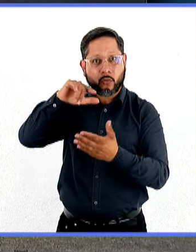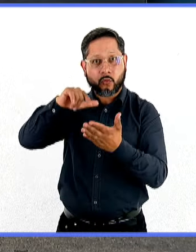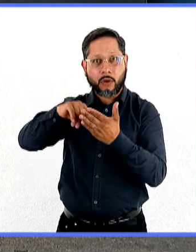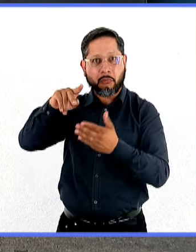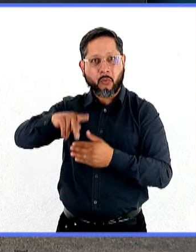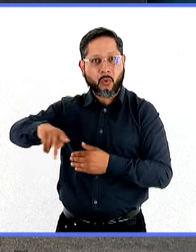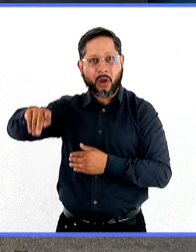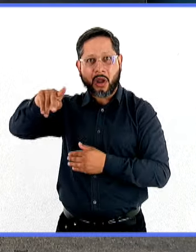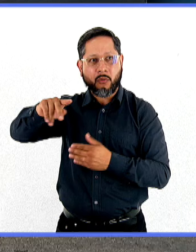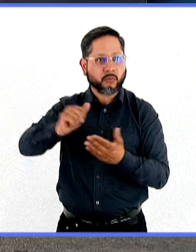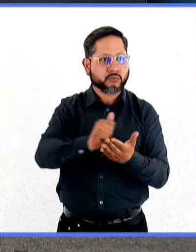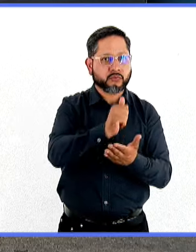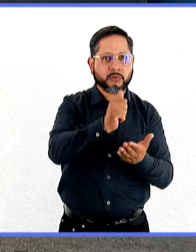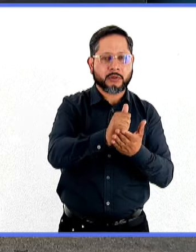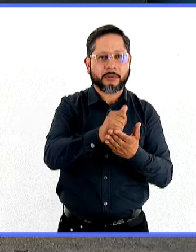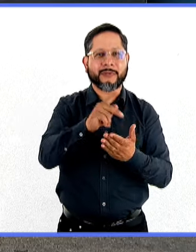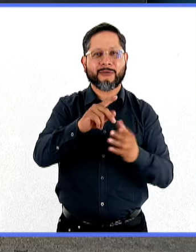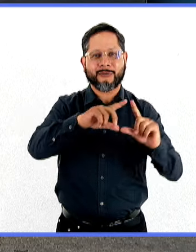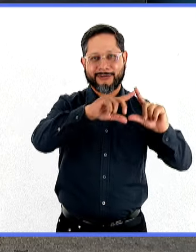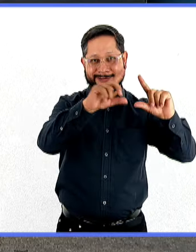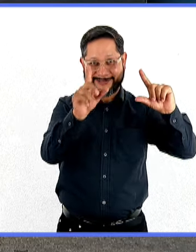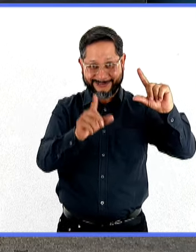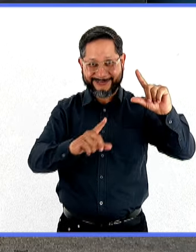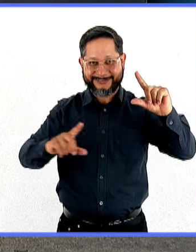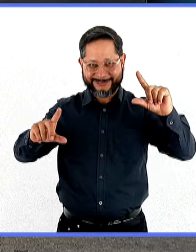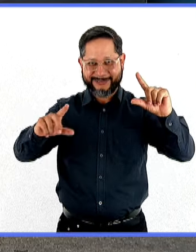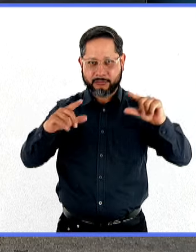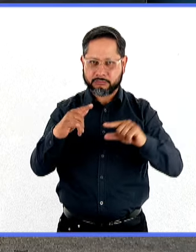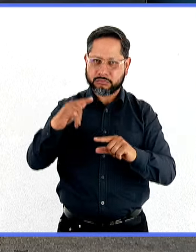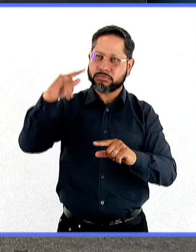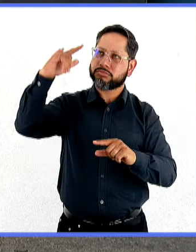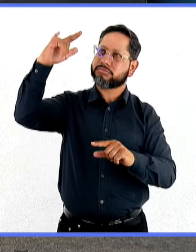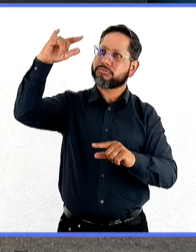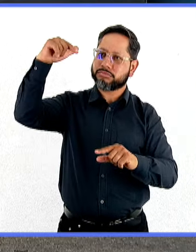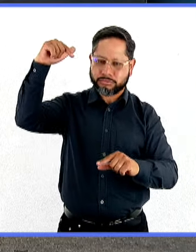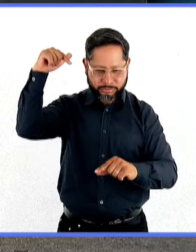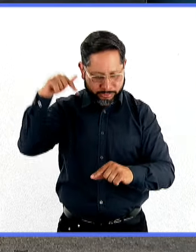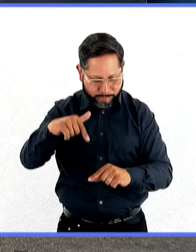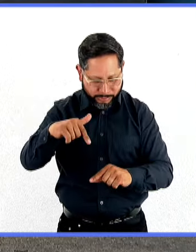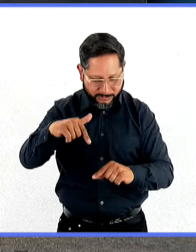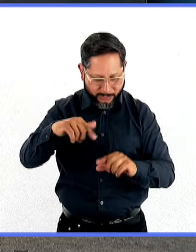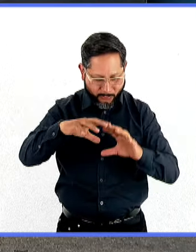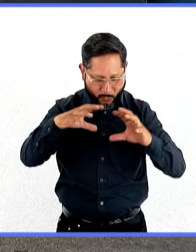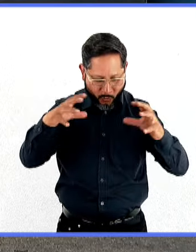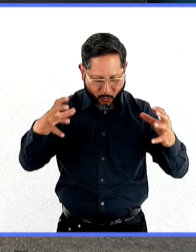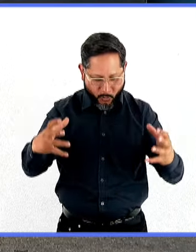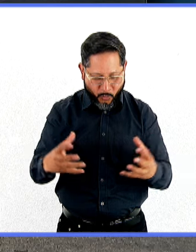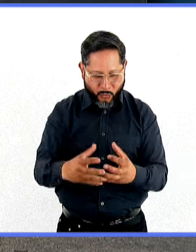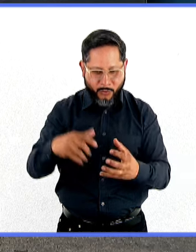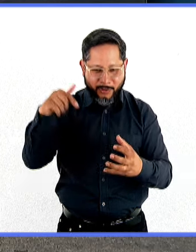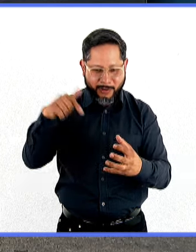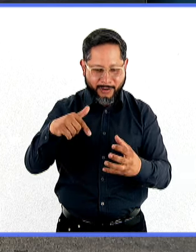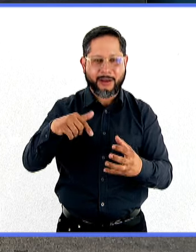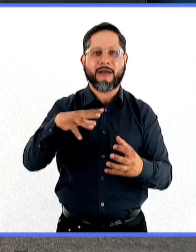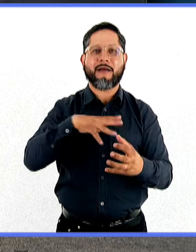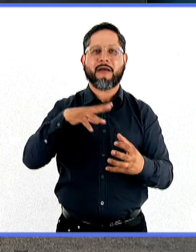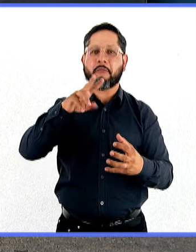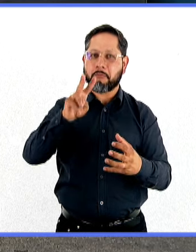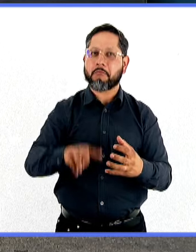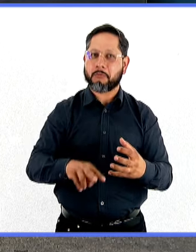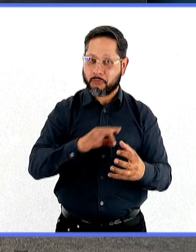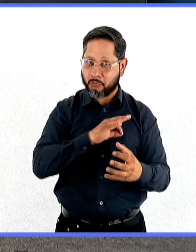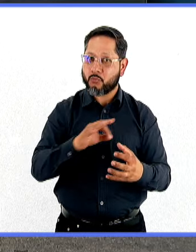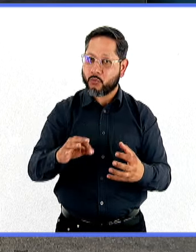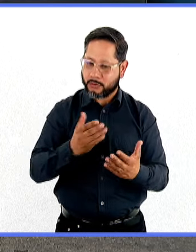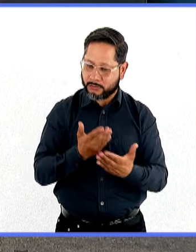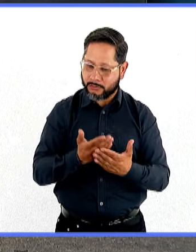pero eh este visualizador les permite poder atender algunos de los incendios que pueden estar más alejados y